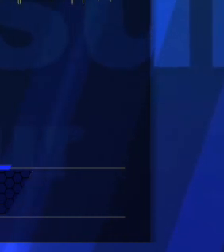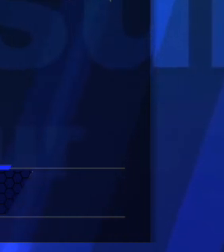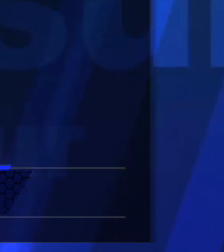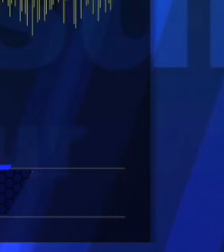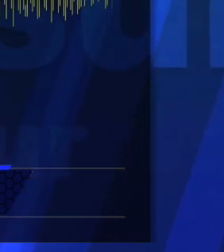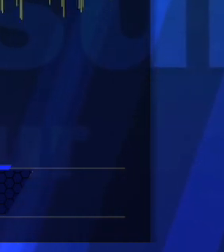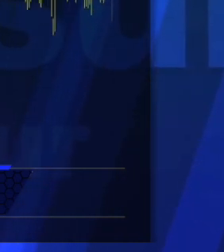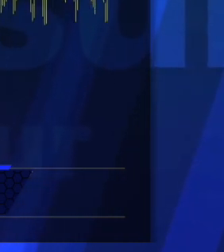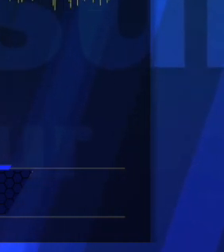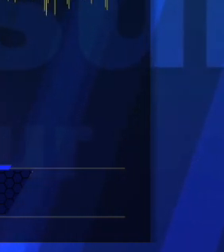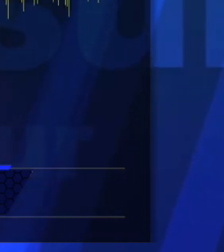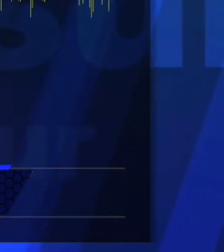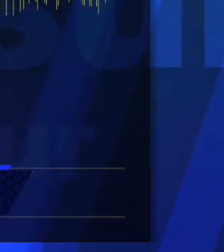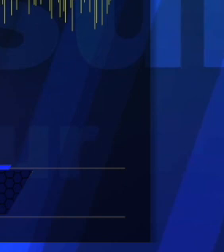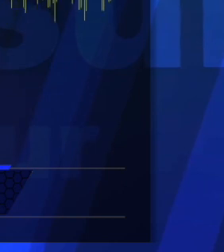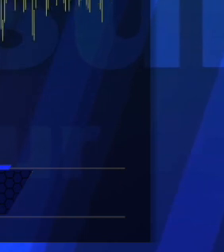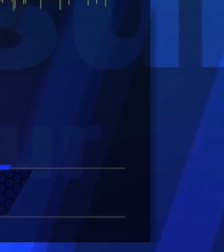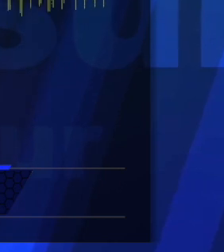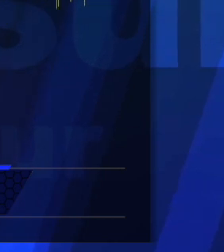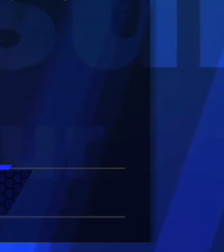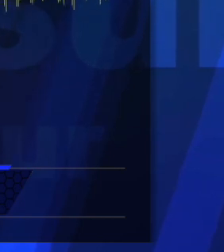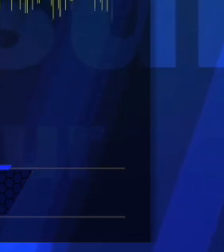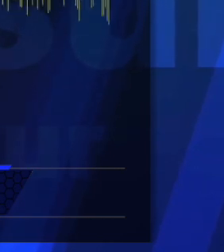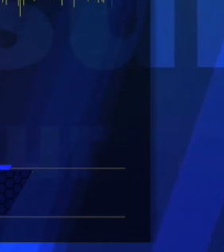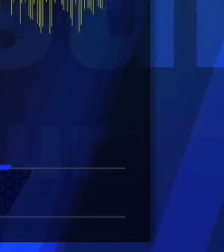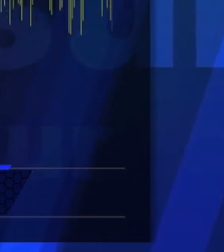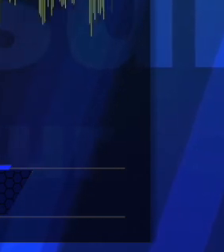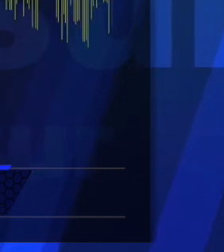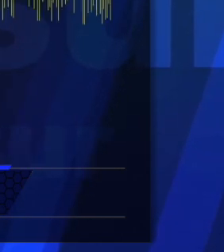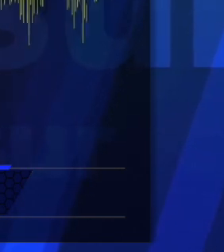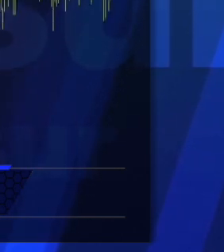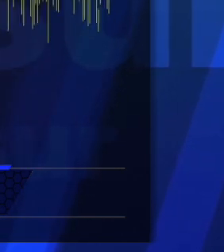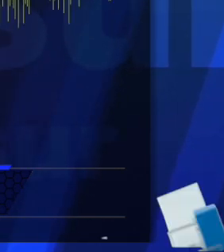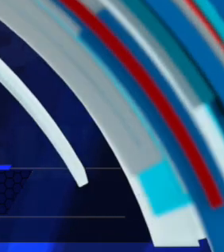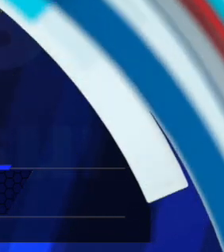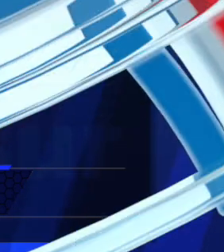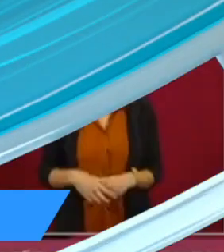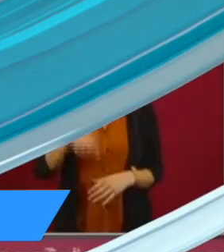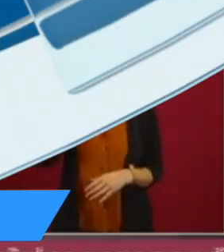noches. Muy buenas noches, José. Un saludo a todo tu teleauditorio.